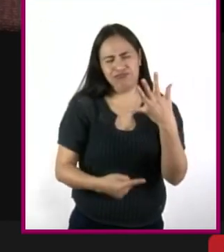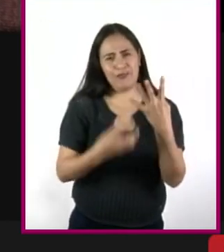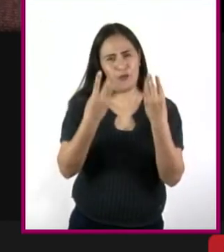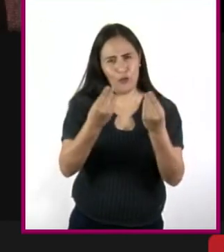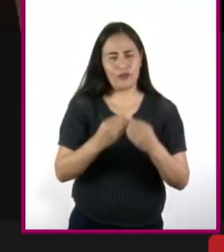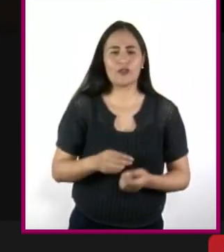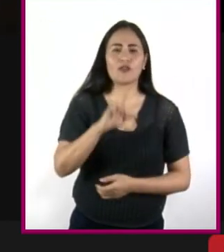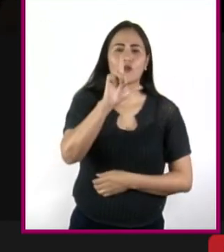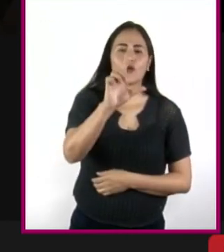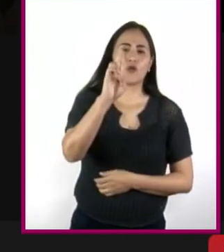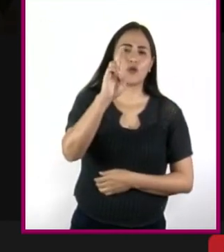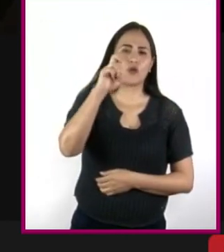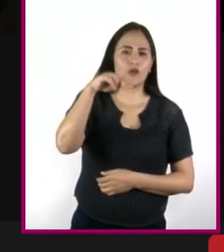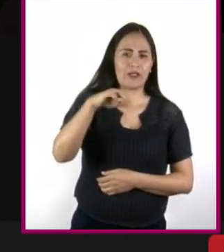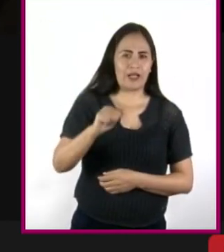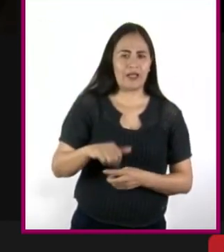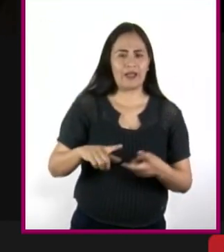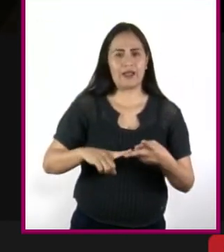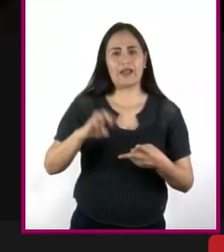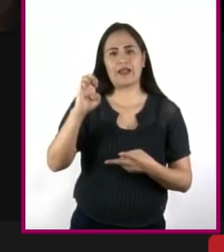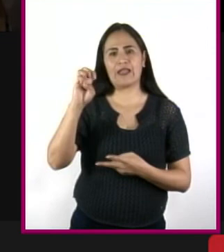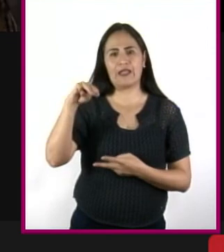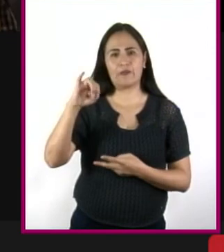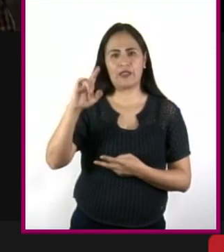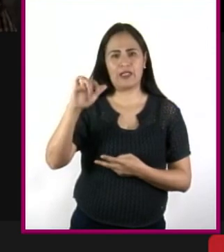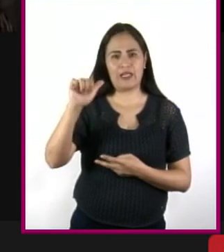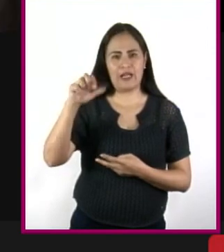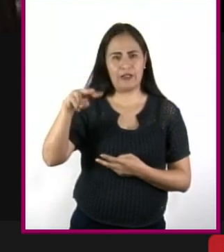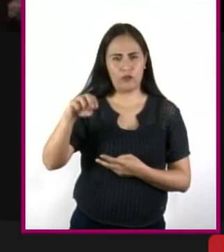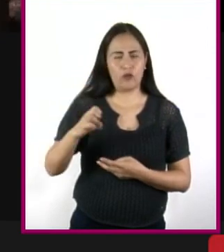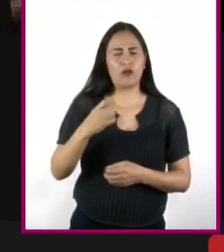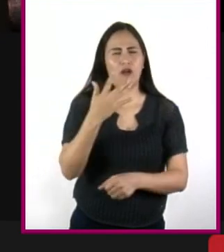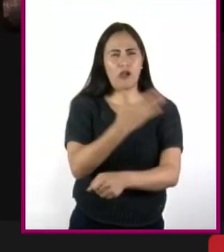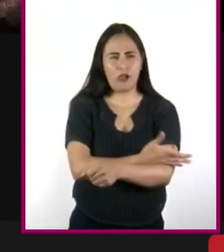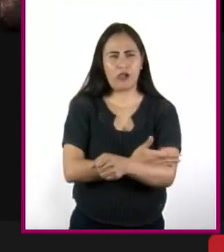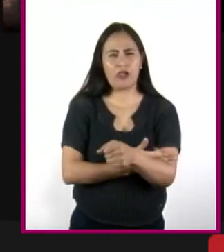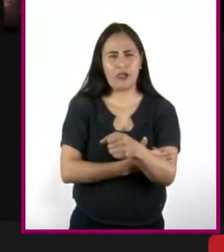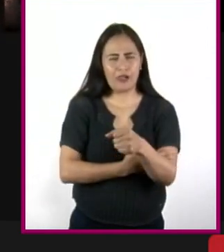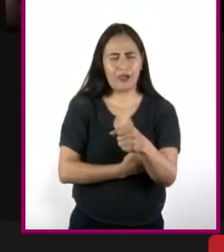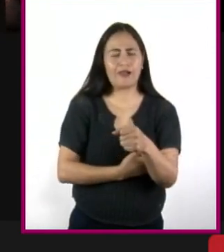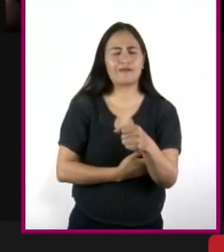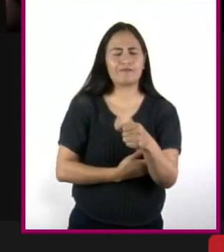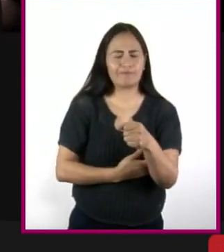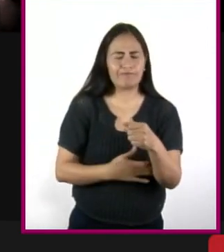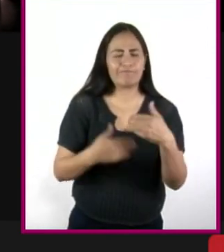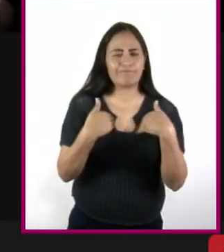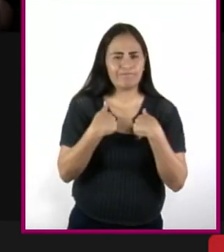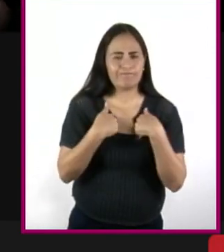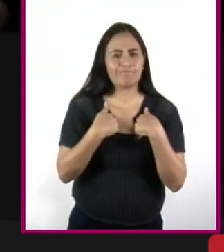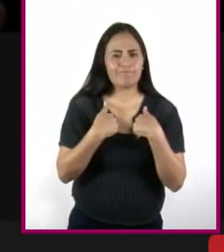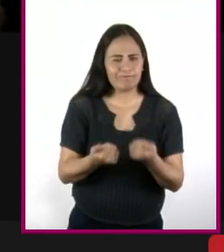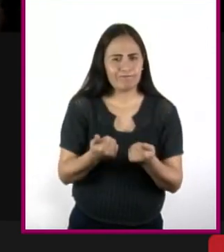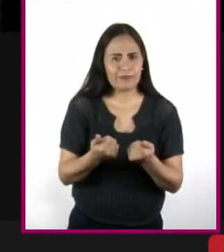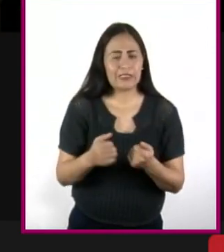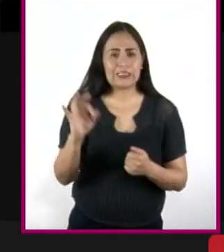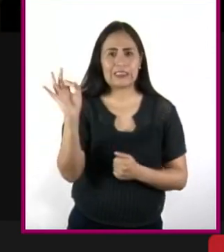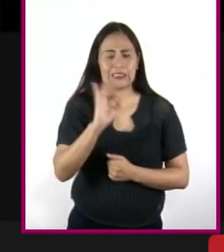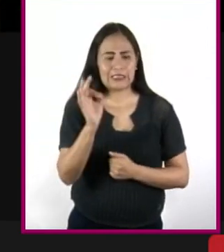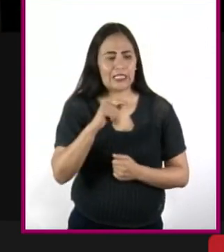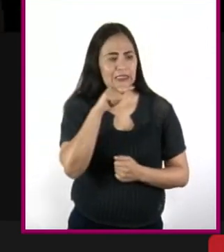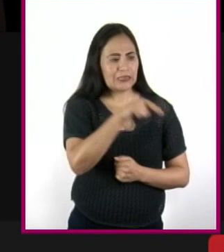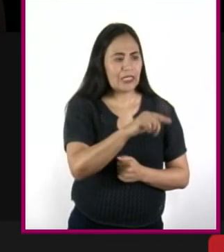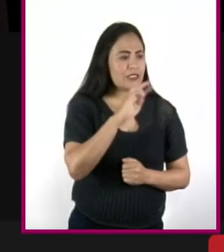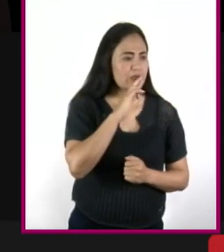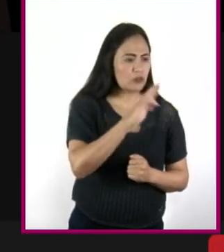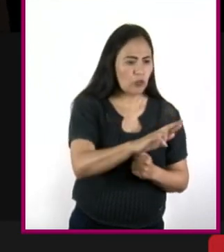y Emiliano se dieron cuenta de esto, sus horizontes se ampliaron, pues se cuestionaron si alguna de las posibles